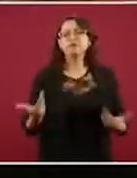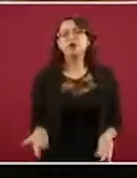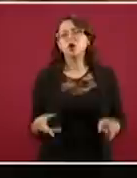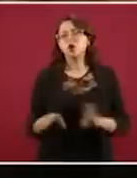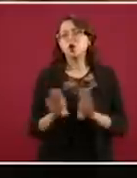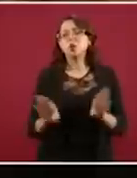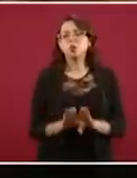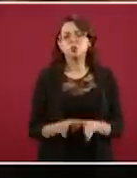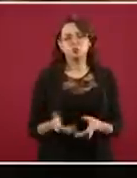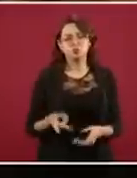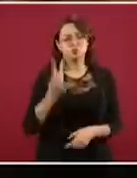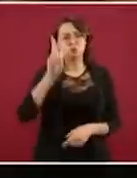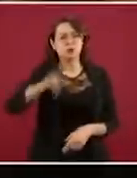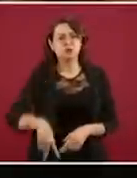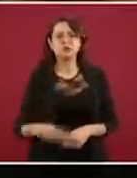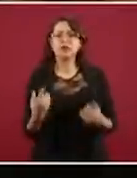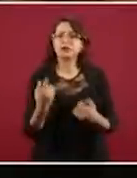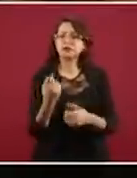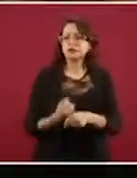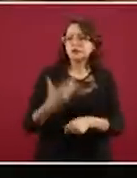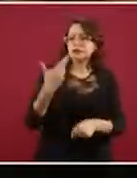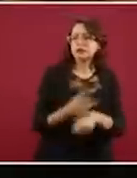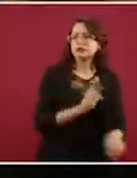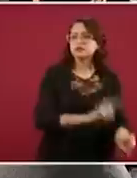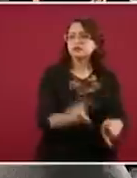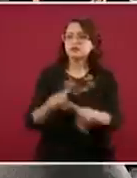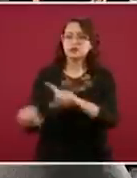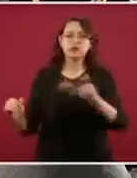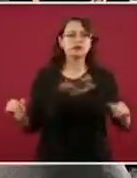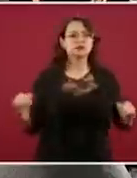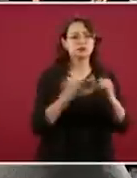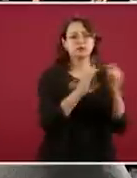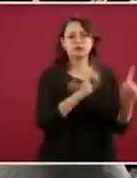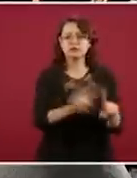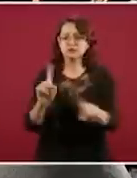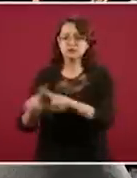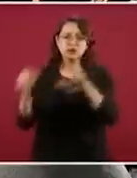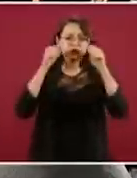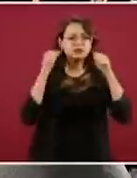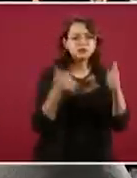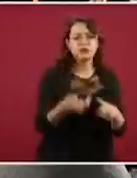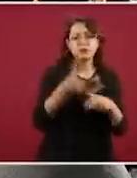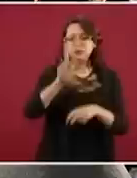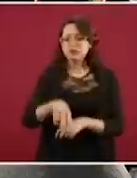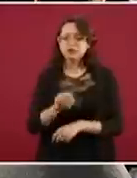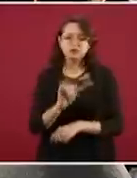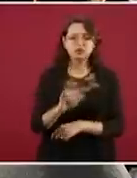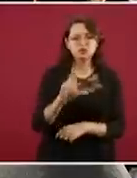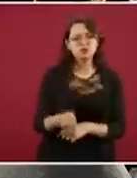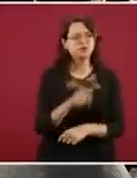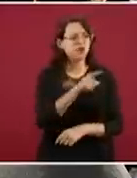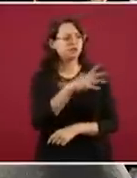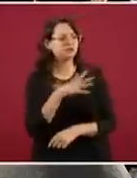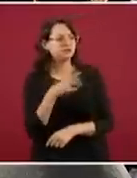atención ciudadana, sí, de las dependencias de su gobierno, presidente. Bueno, pues aquí está Leti Ramírez, pero